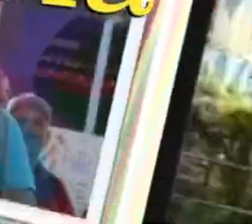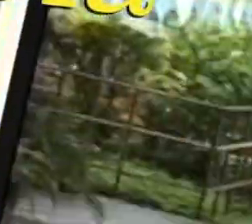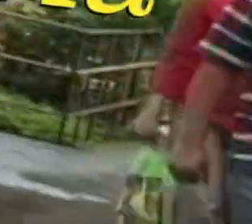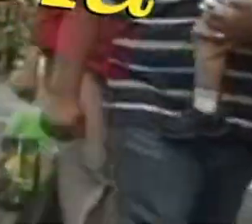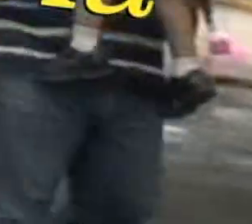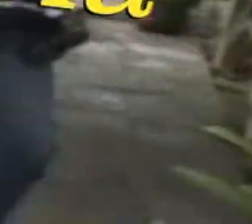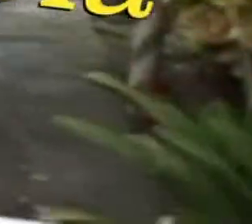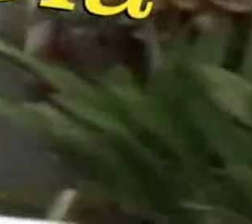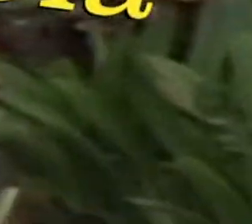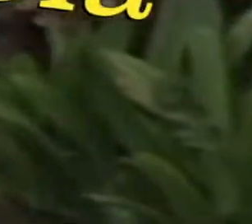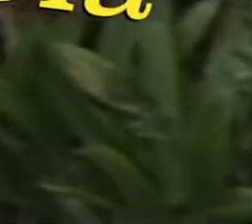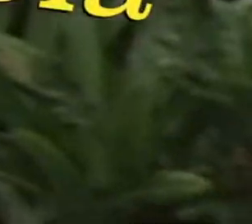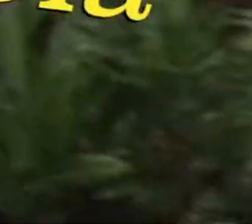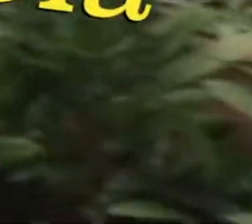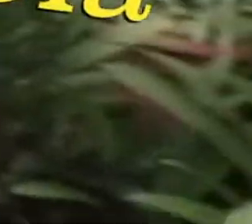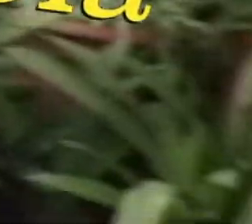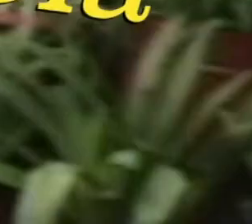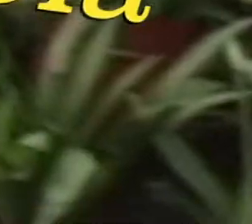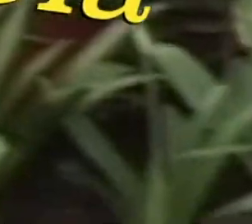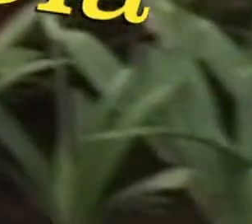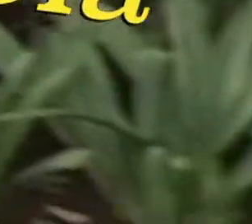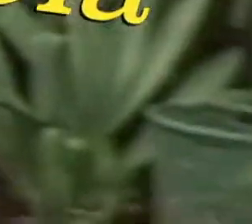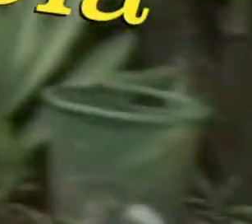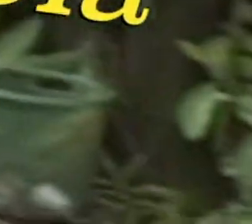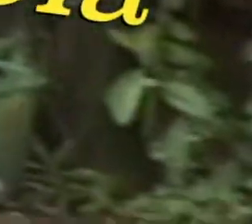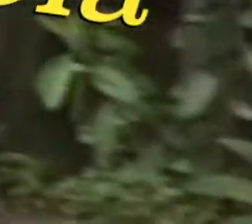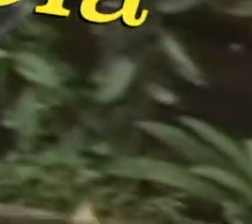que anda solo y esperando.